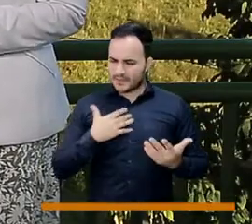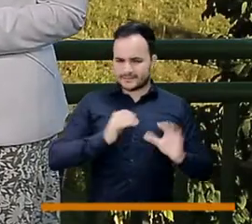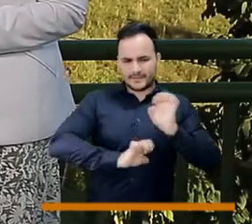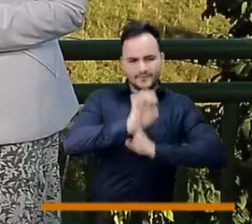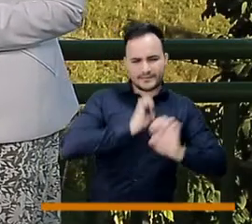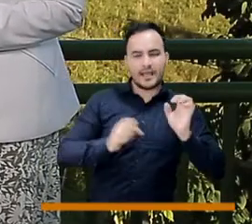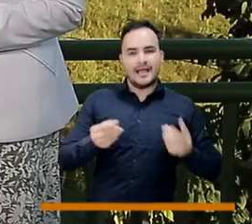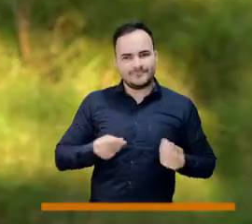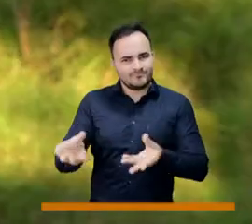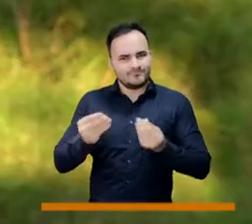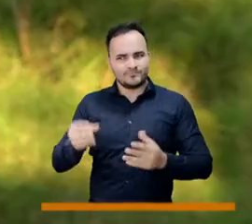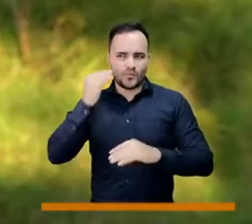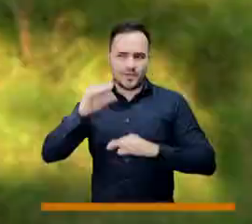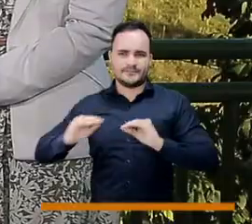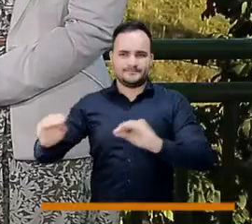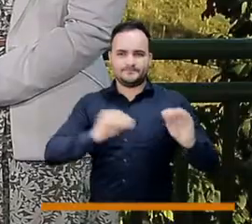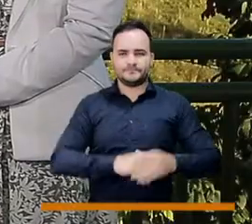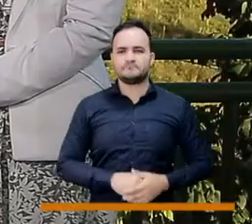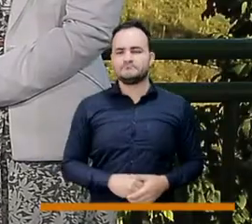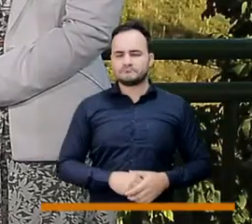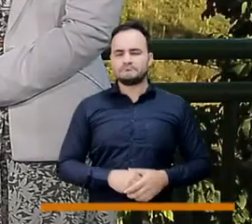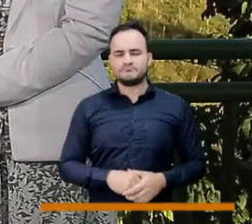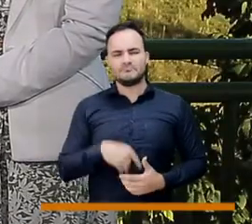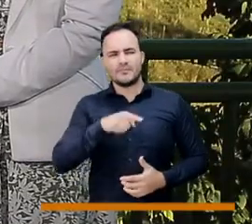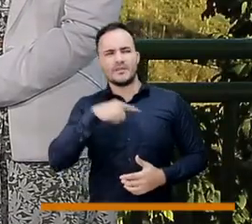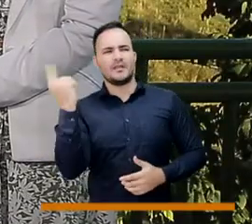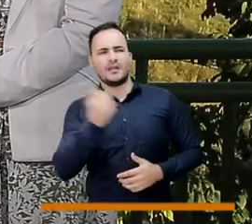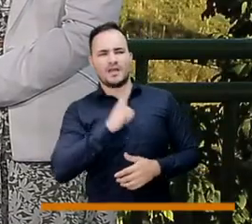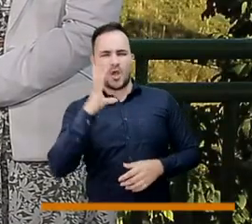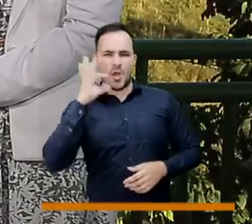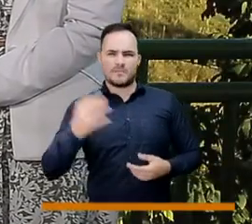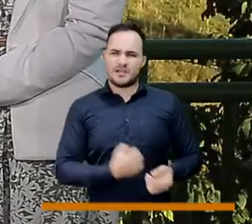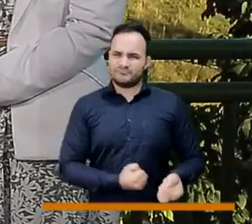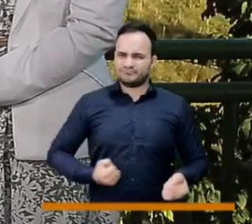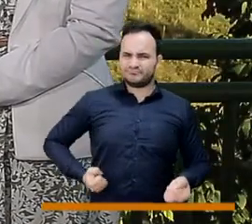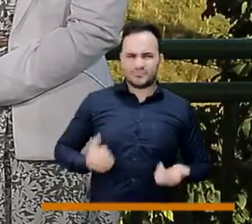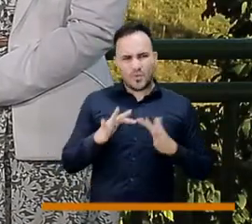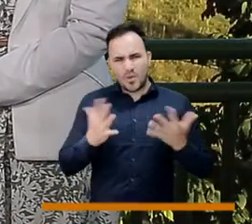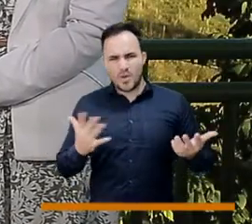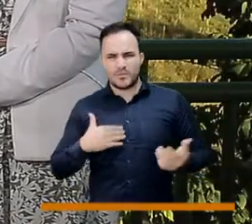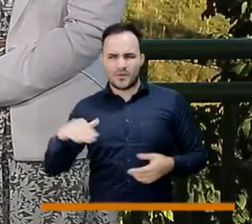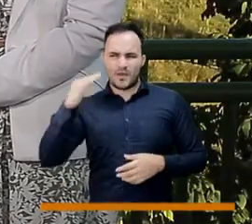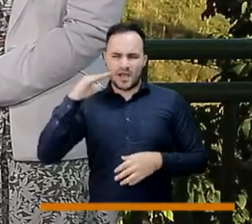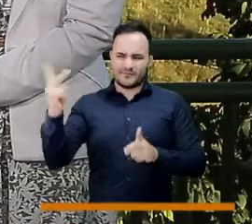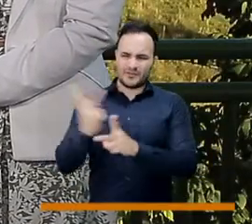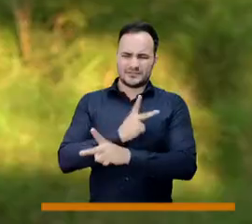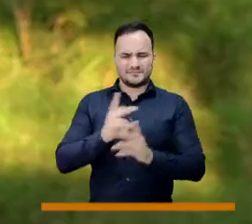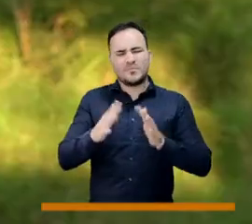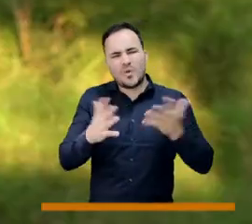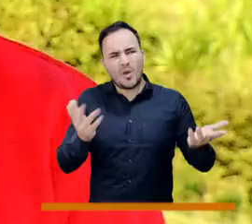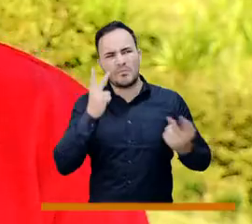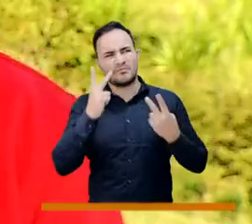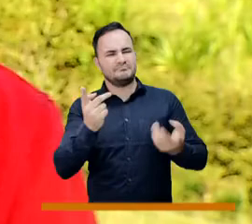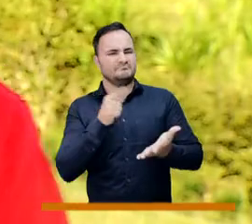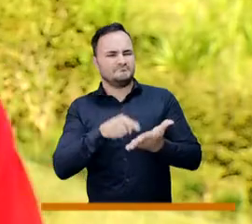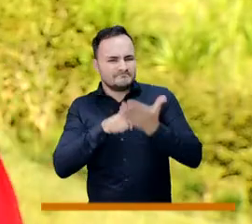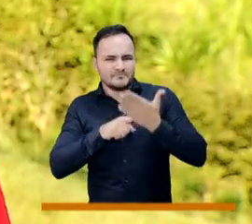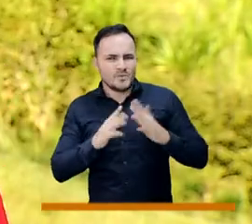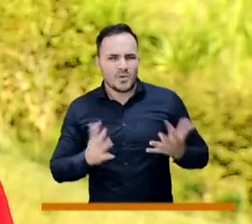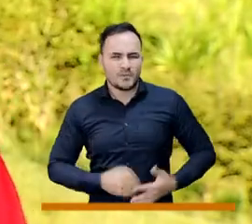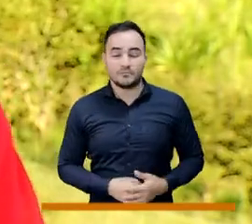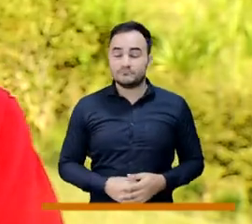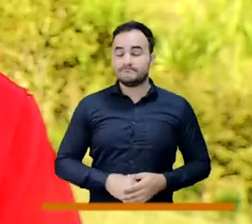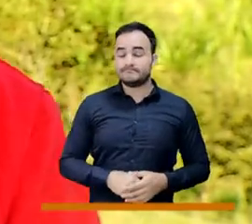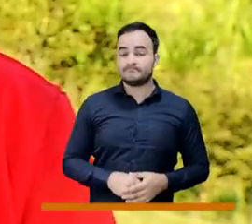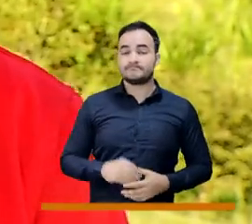ellos y los defiendan. ¿Cómo se expresa la cultura patriarcal, la violencia contra la mujer? Es muy importante y creo